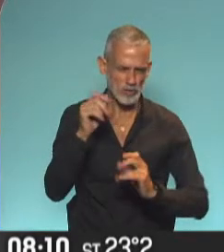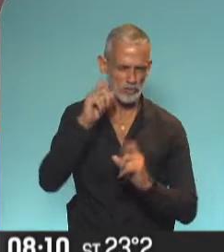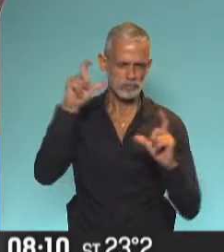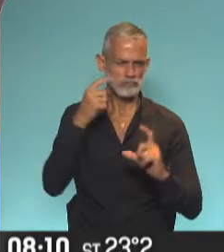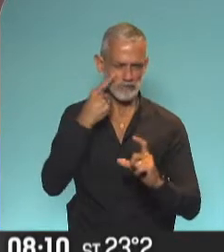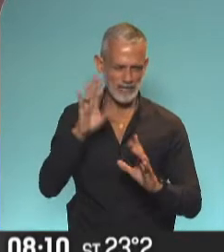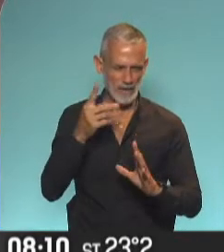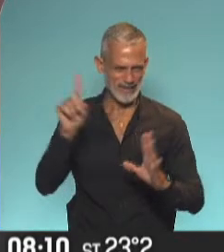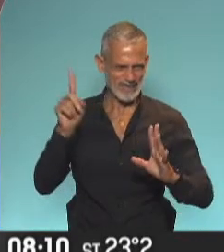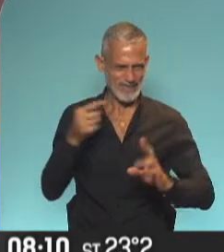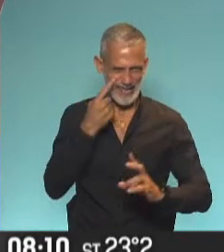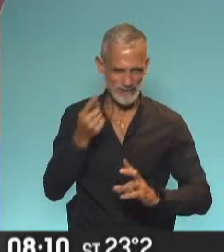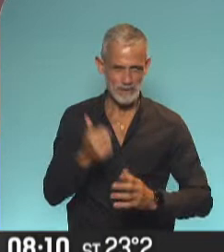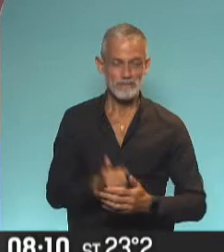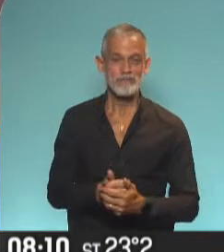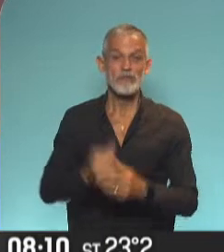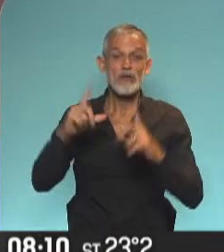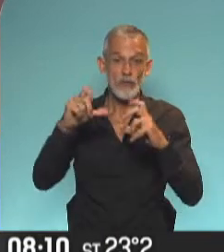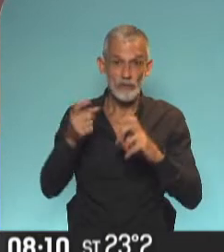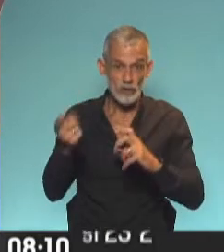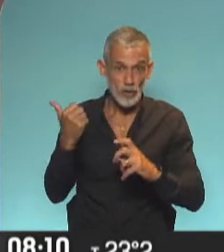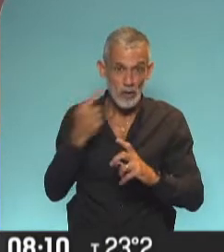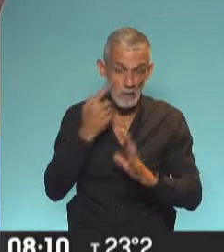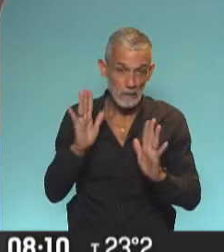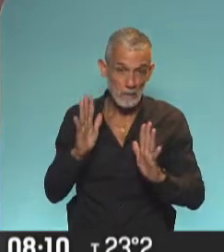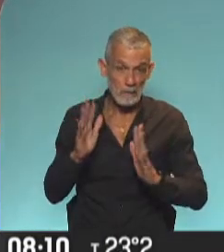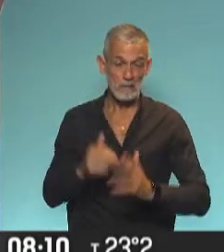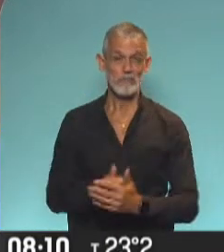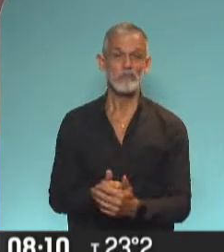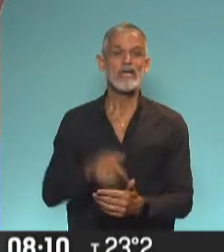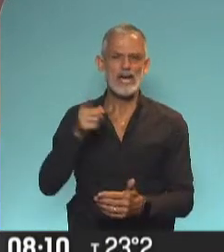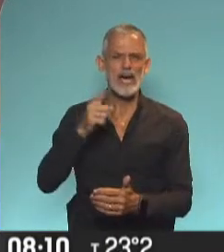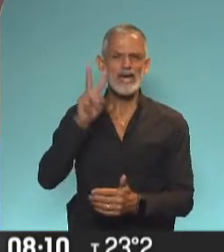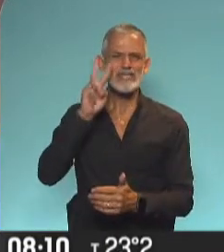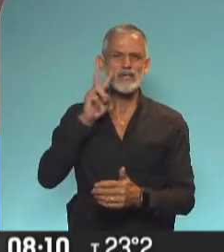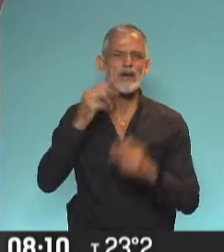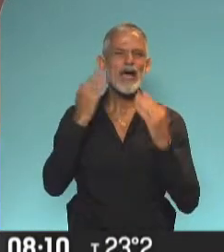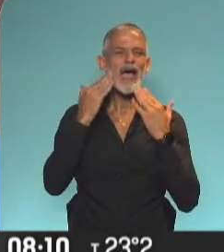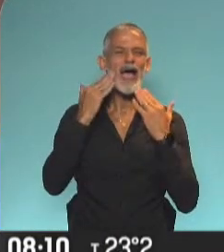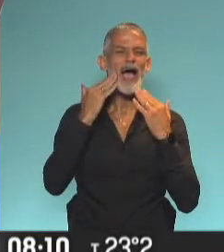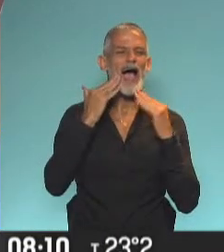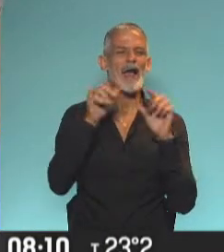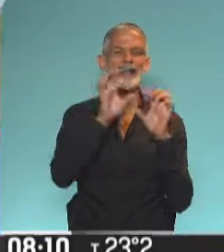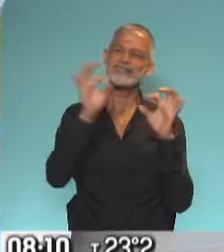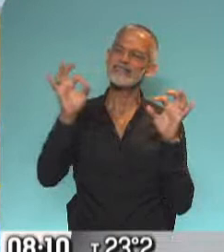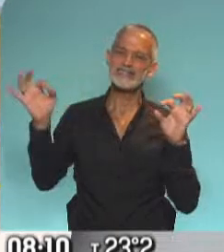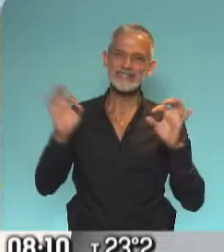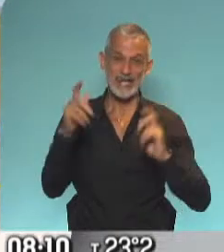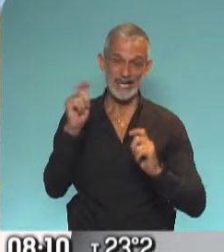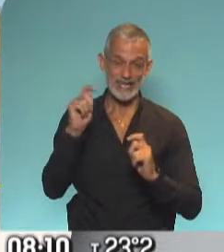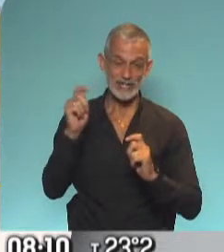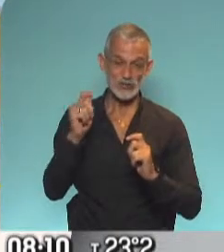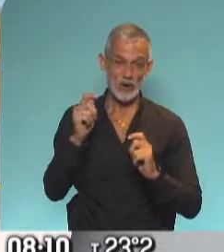atención. A ver, vamos porque, a verla. Entonces, si tenemos la foto, porque allí vamos a ver todas las caritas para conocer quiénes son. La mayoría